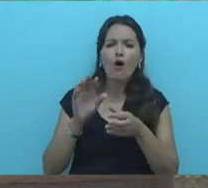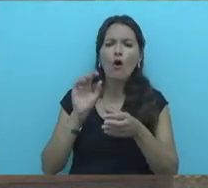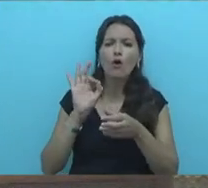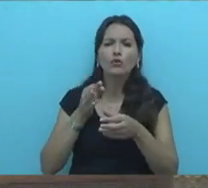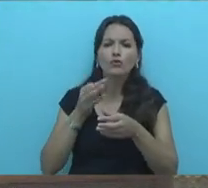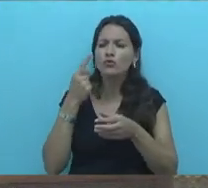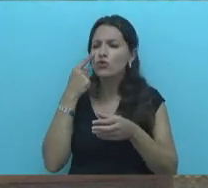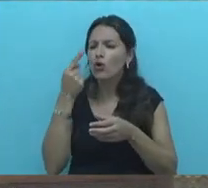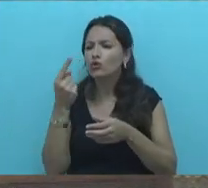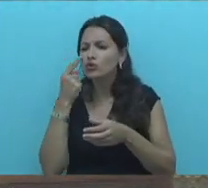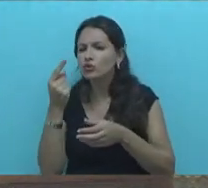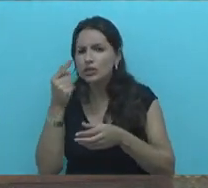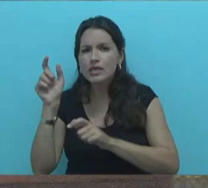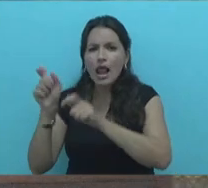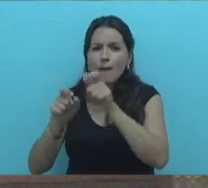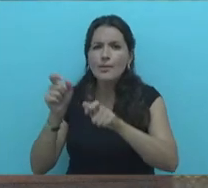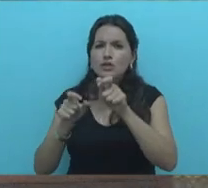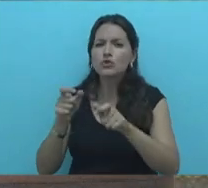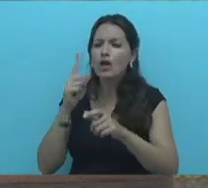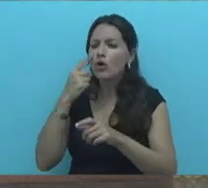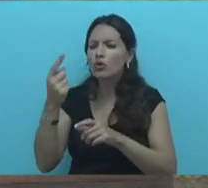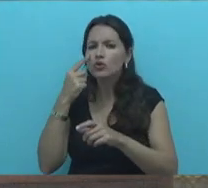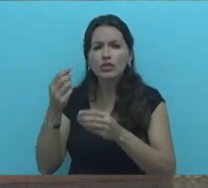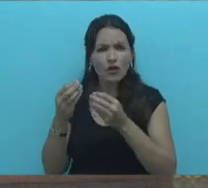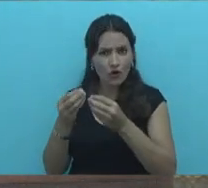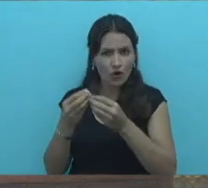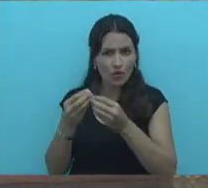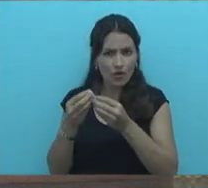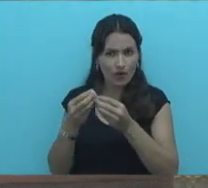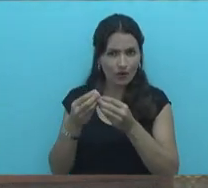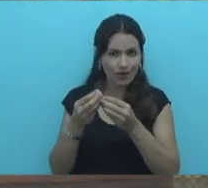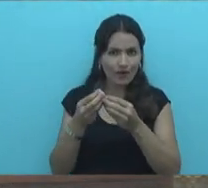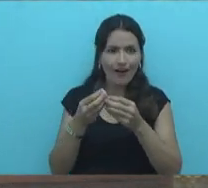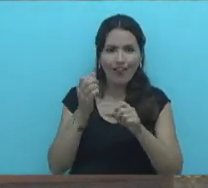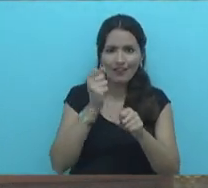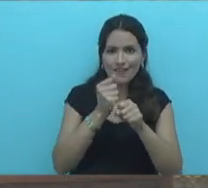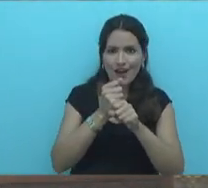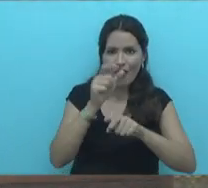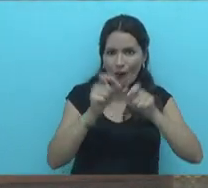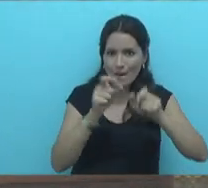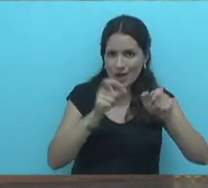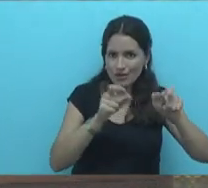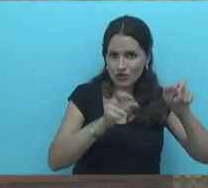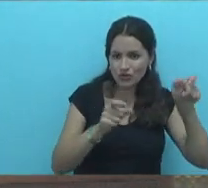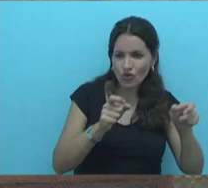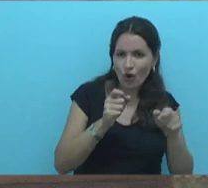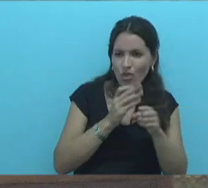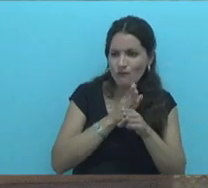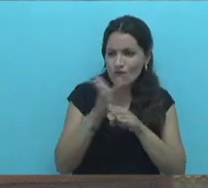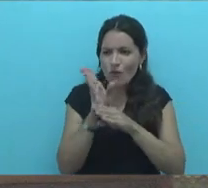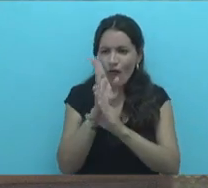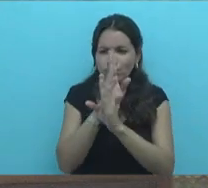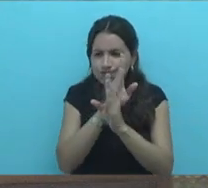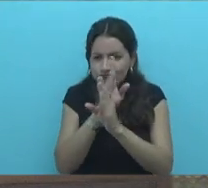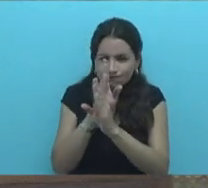que ser secuestrados? La información venía de adentro, pero también venía de los